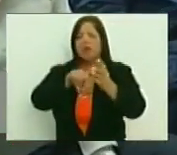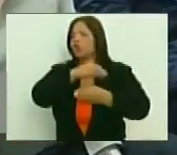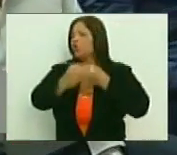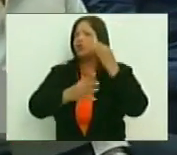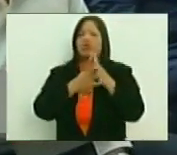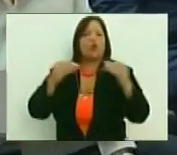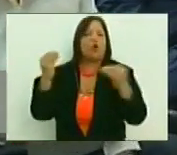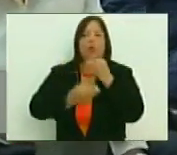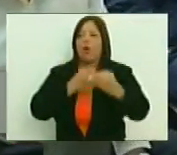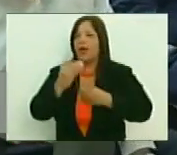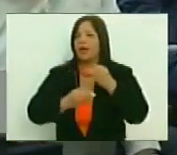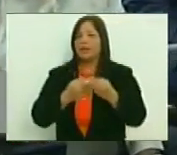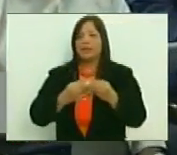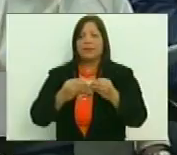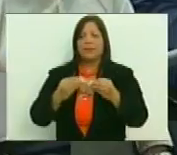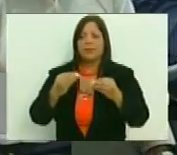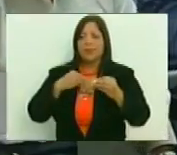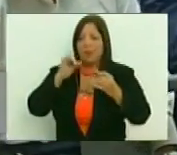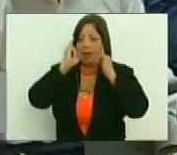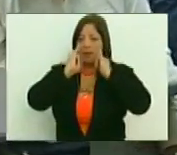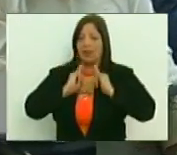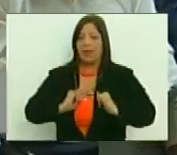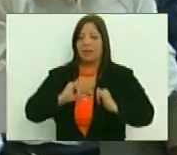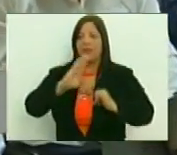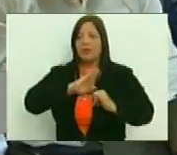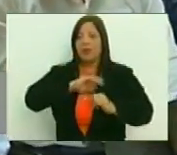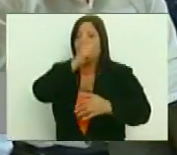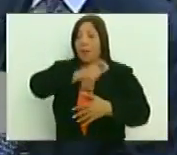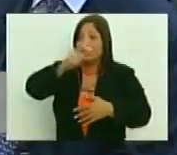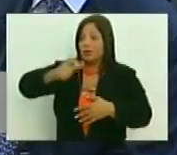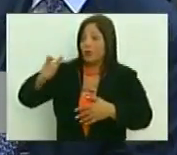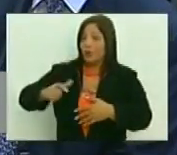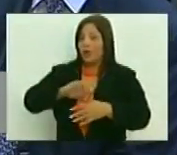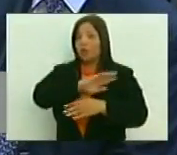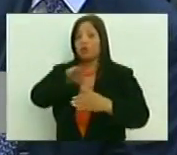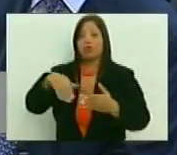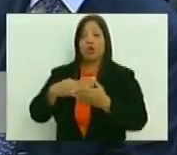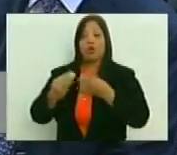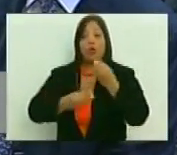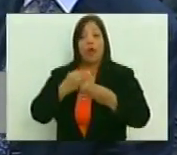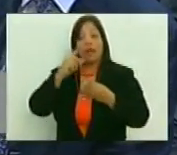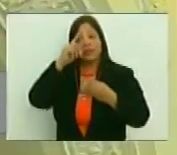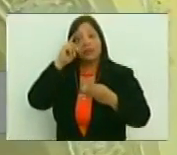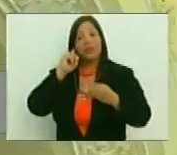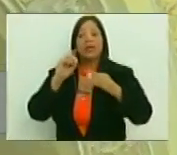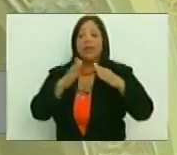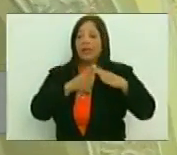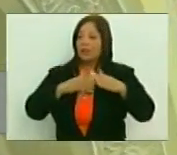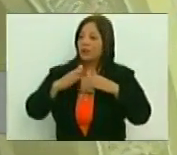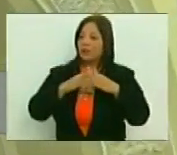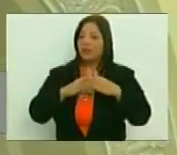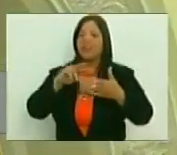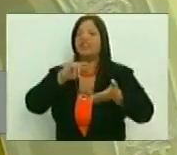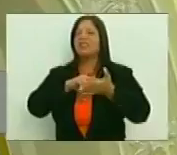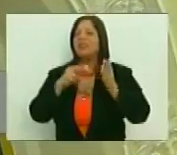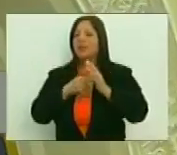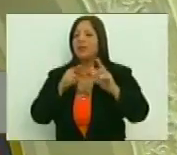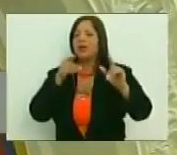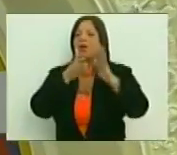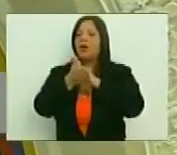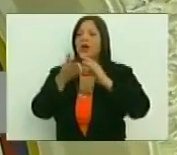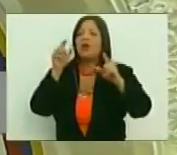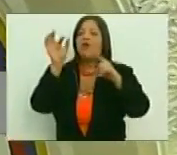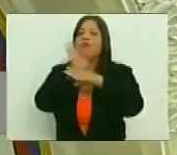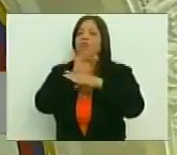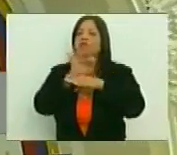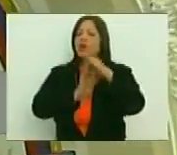hace el individuo, los individuos en la sociedad, es en función